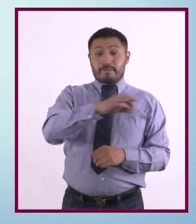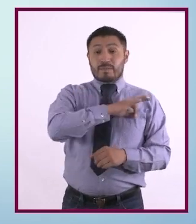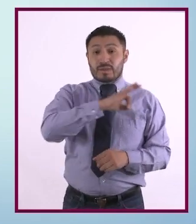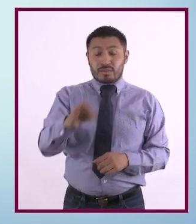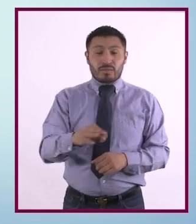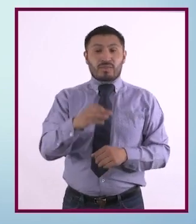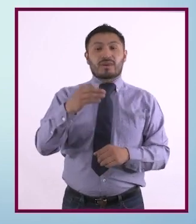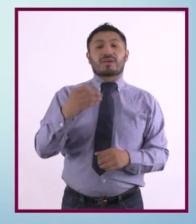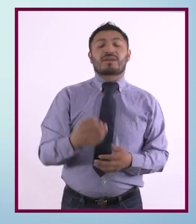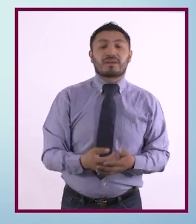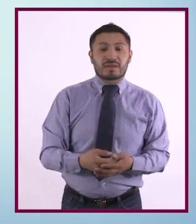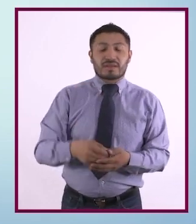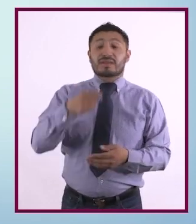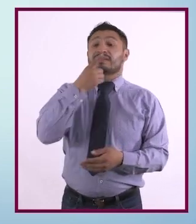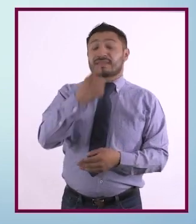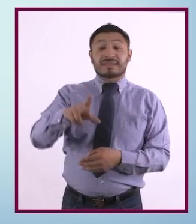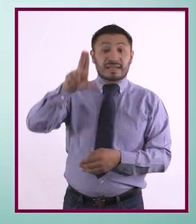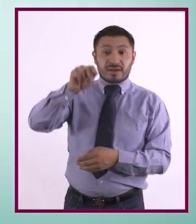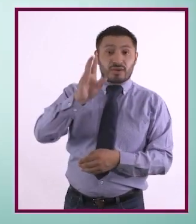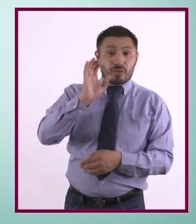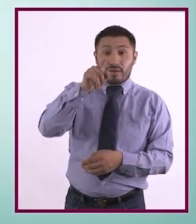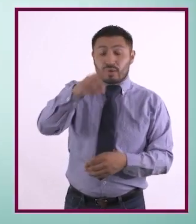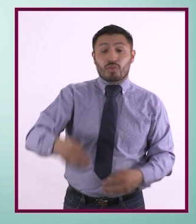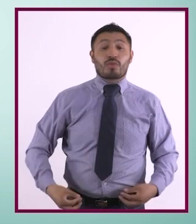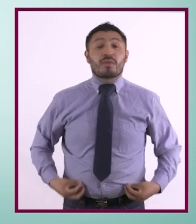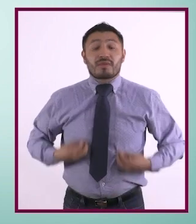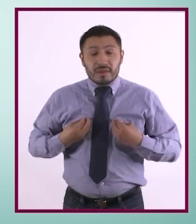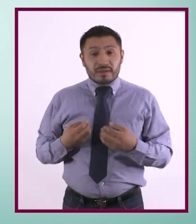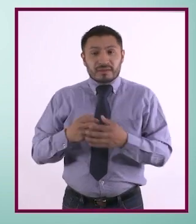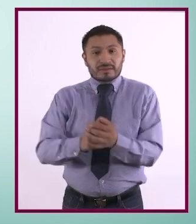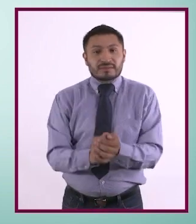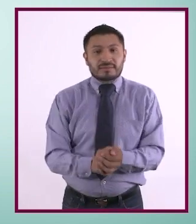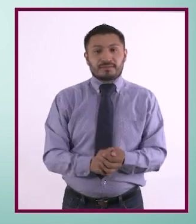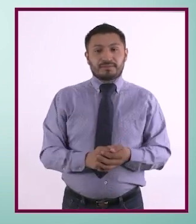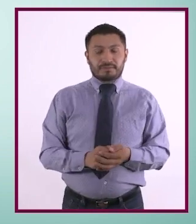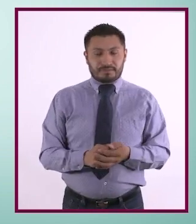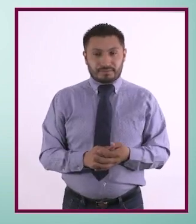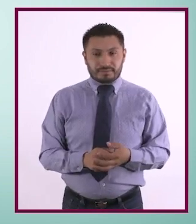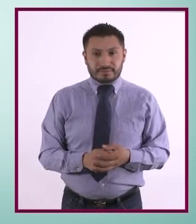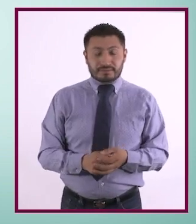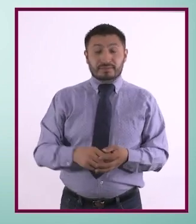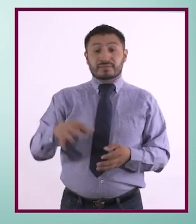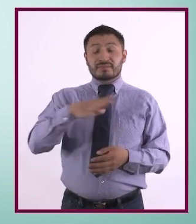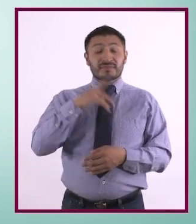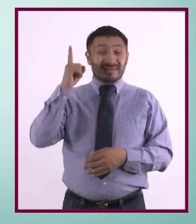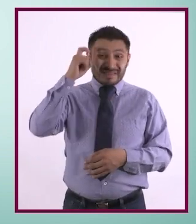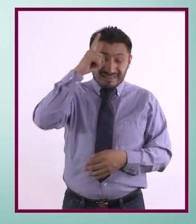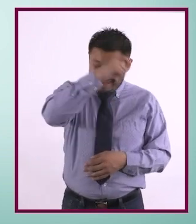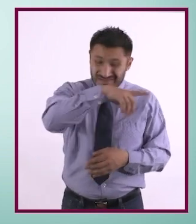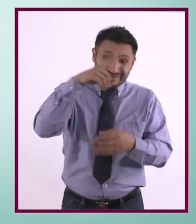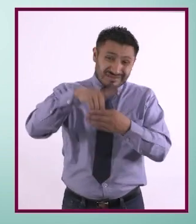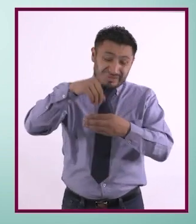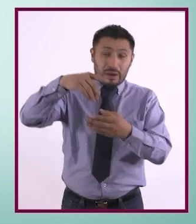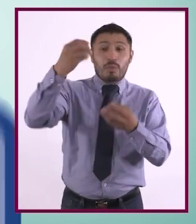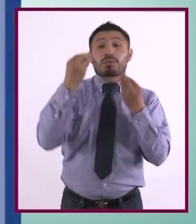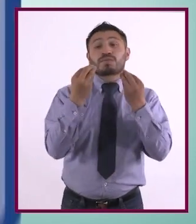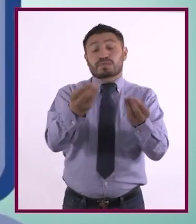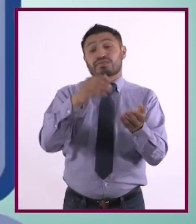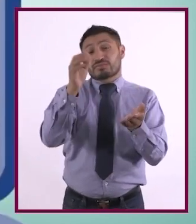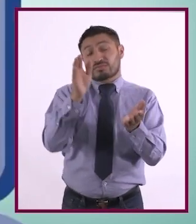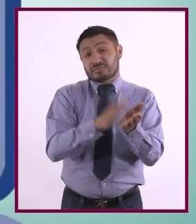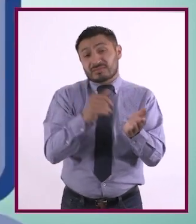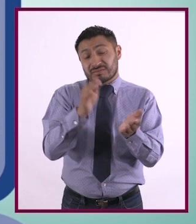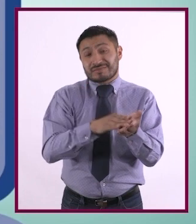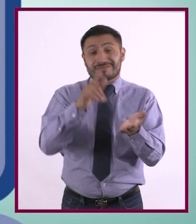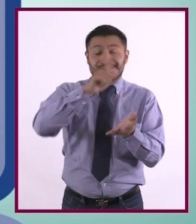de cada 1,000 fallecimientos debido a la complejidad de los requerimientos necesarios para llevarla a cabo. Solo puede concretarse si